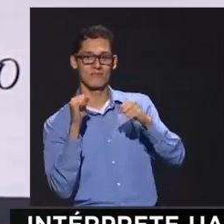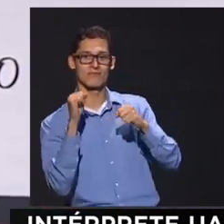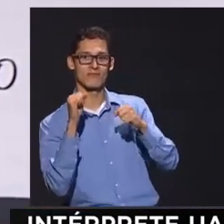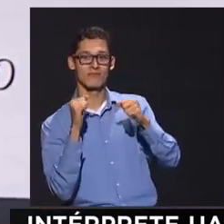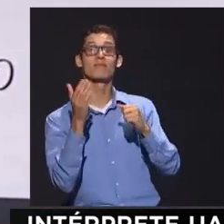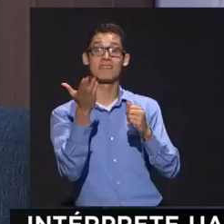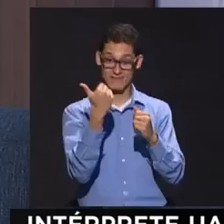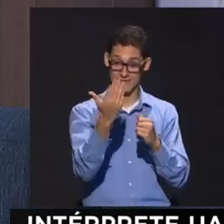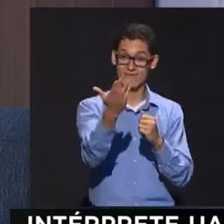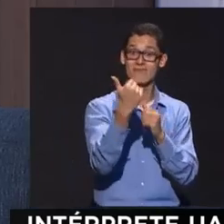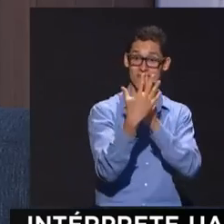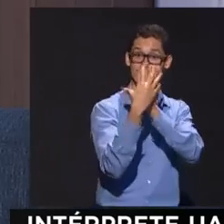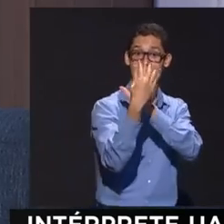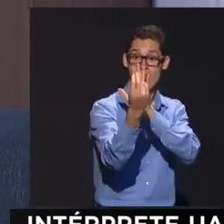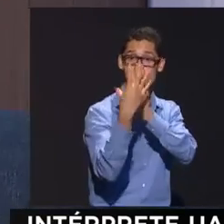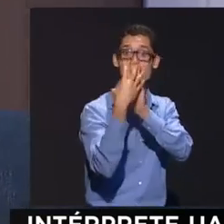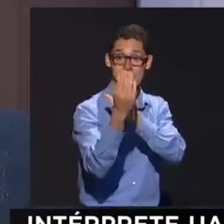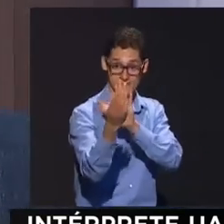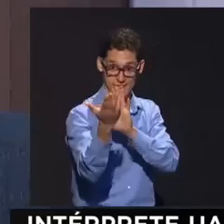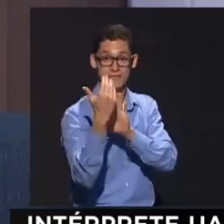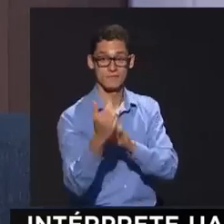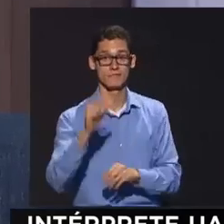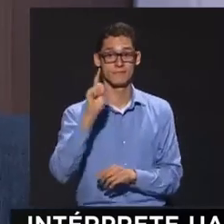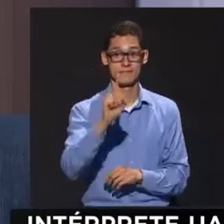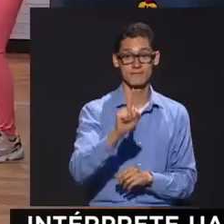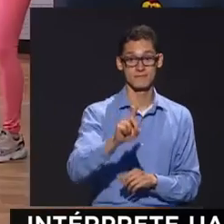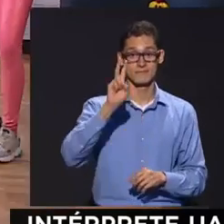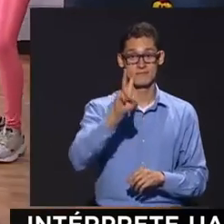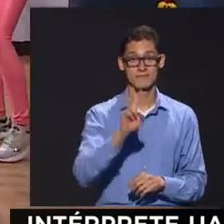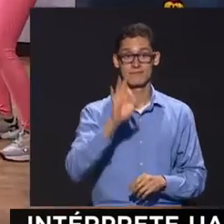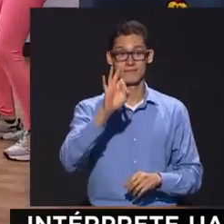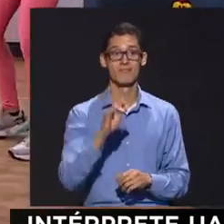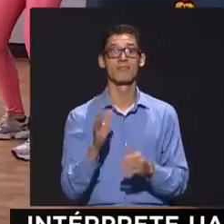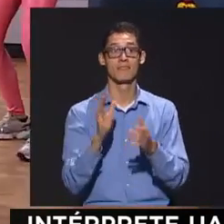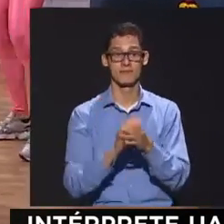después campeón a la una a las